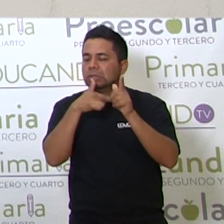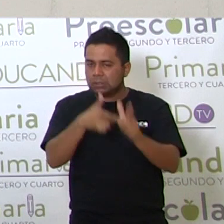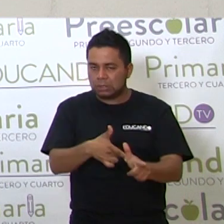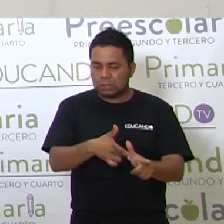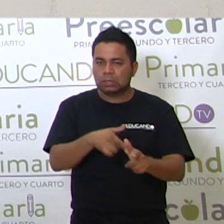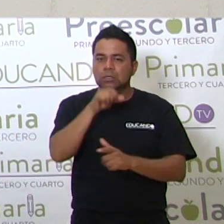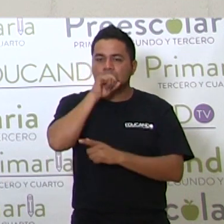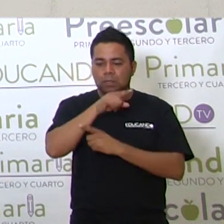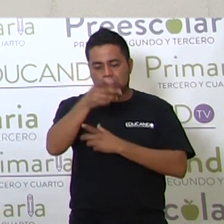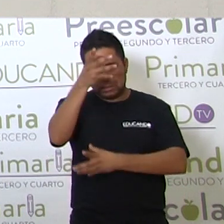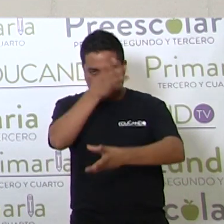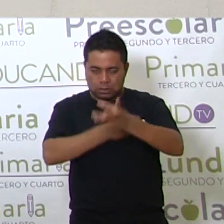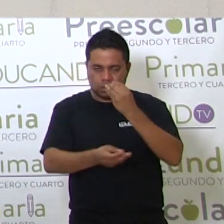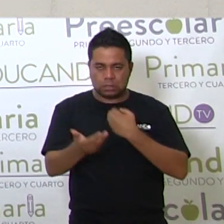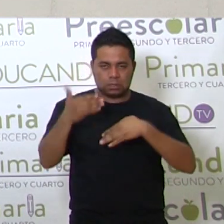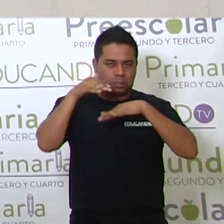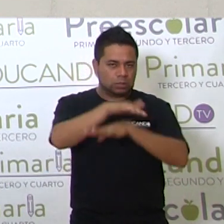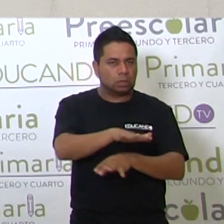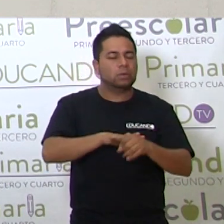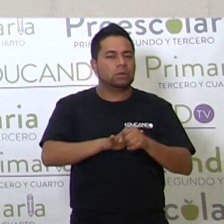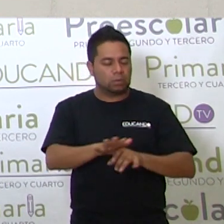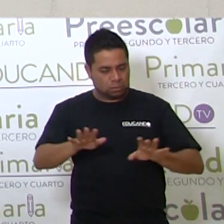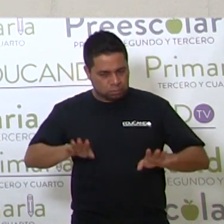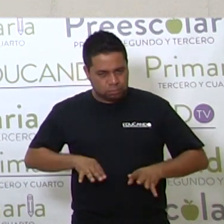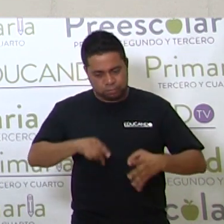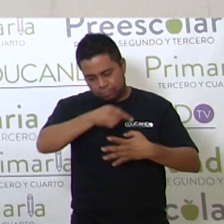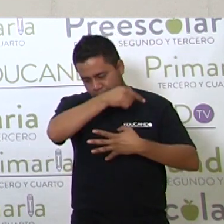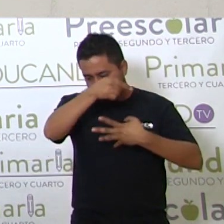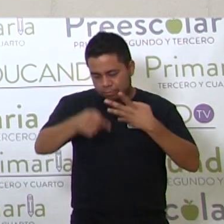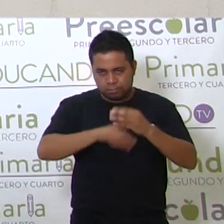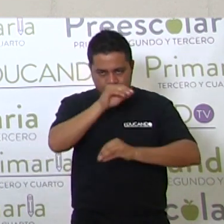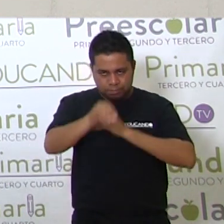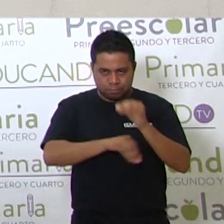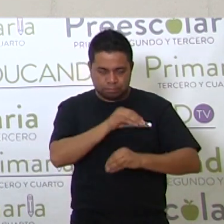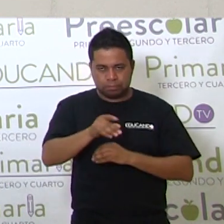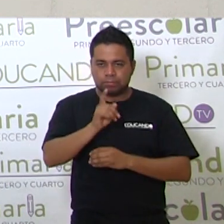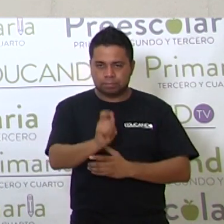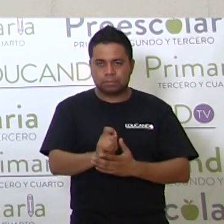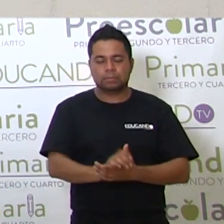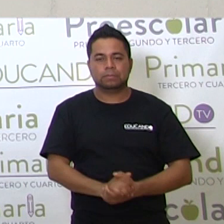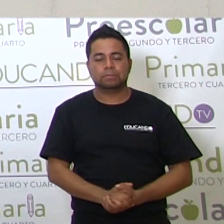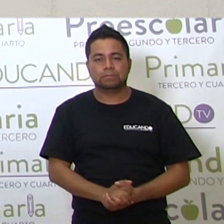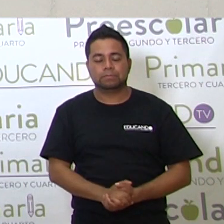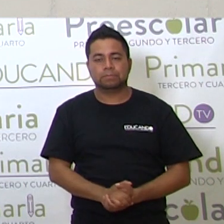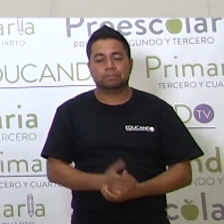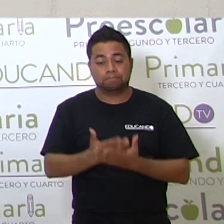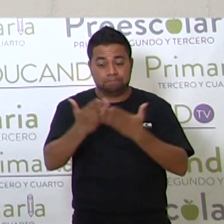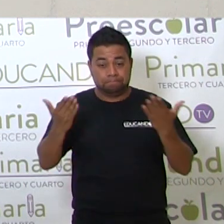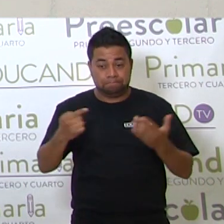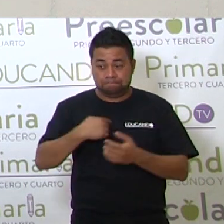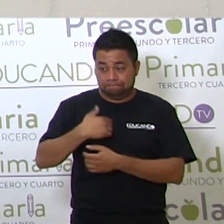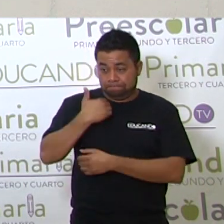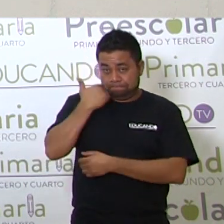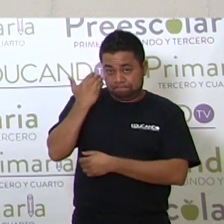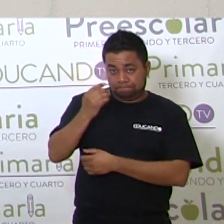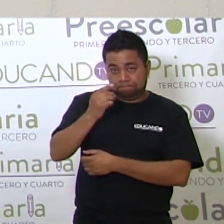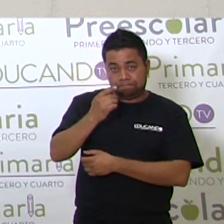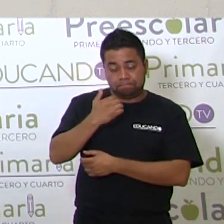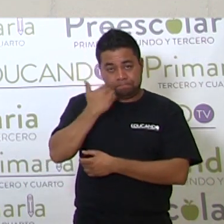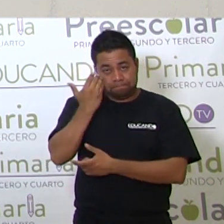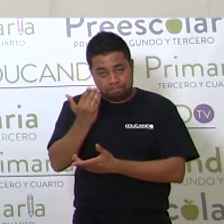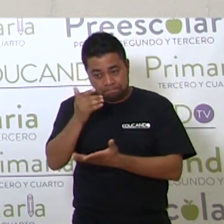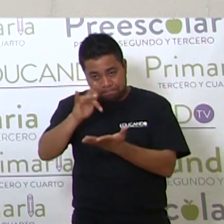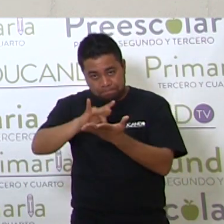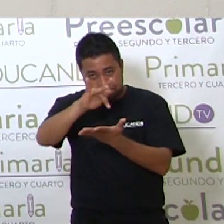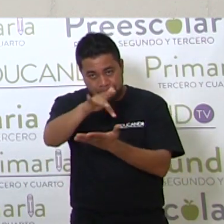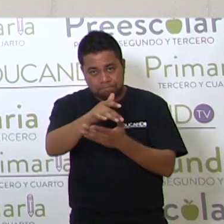seguir aprendiendo acerca de estos elementos que lo configuran. Por mi parte, solo quiero darles las gracias a todo el